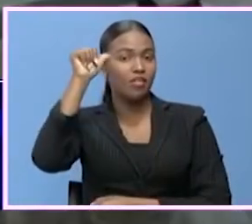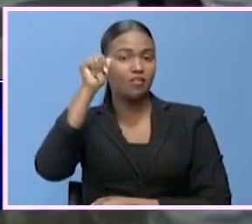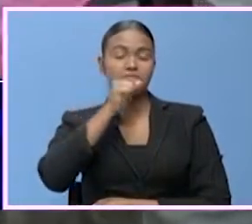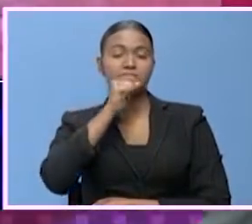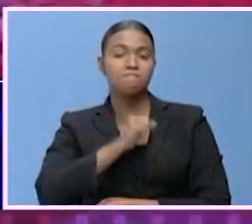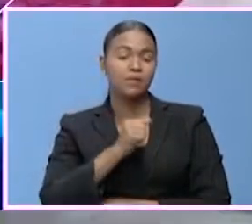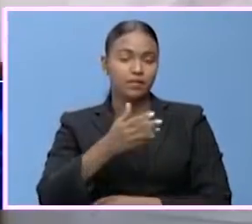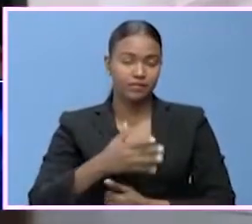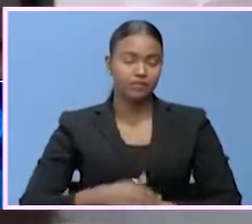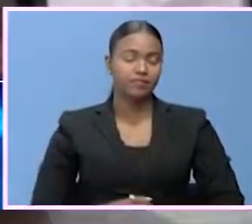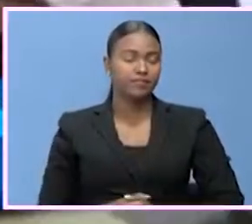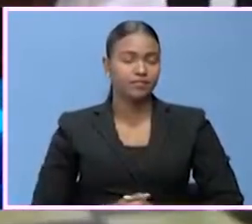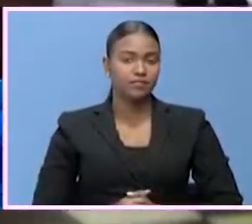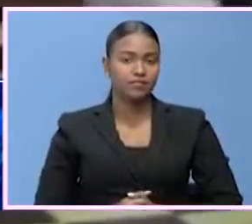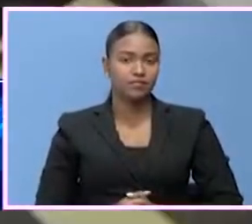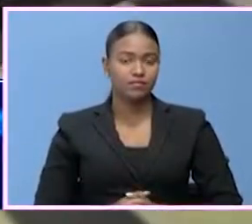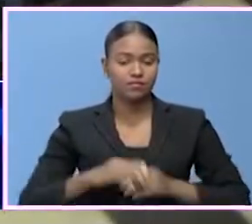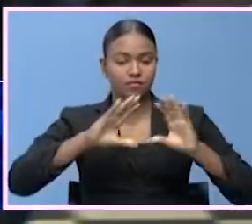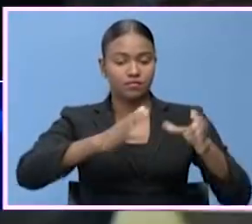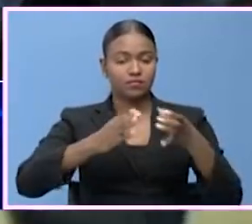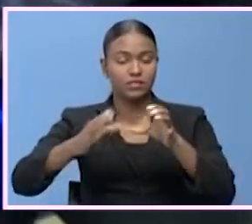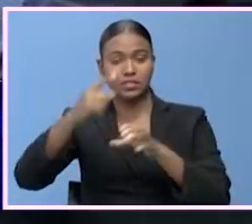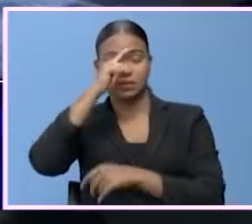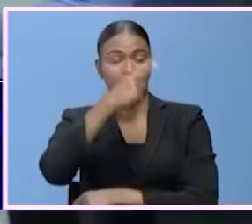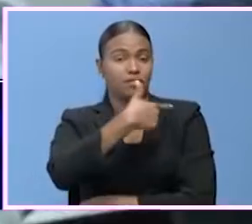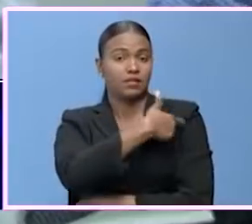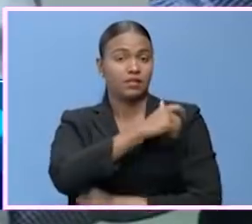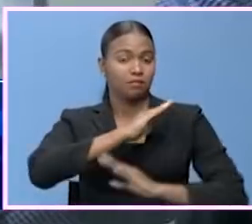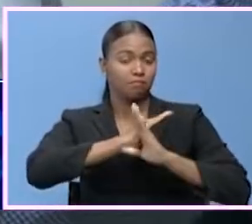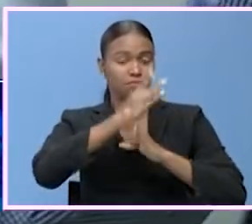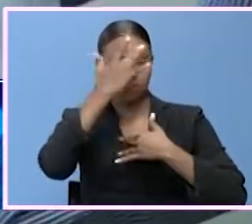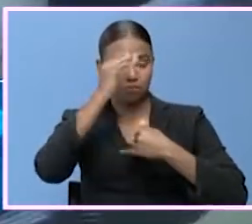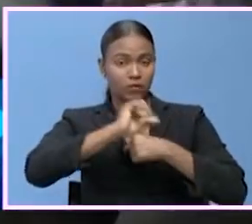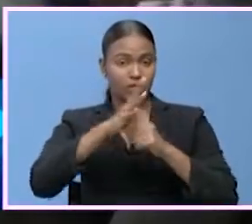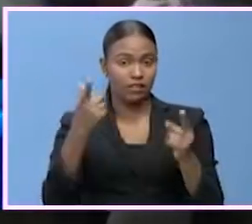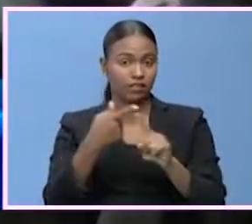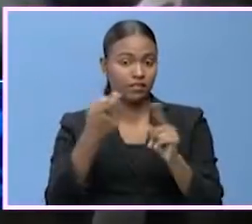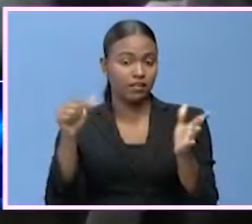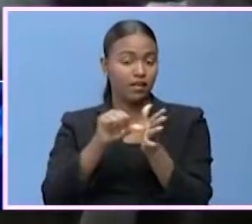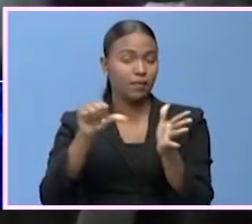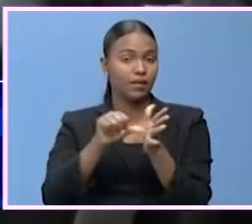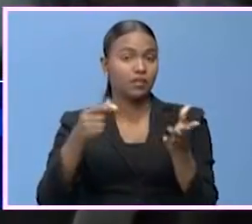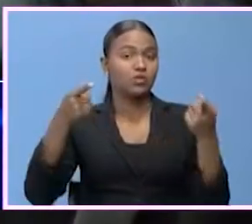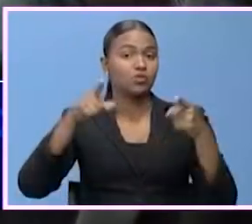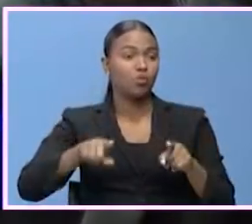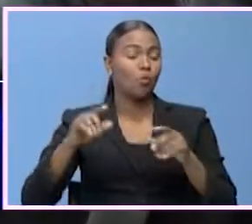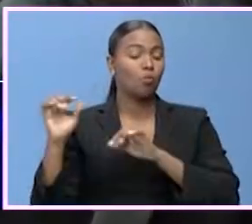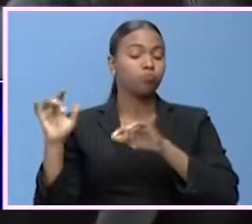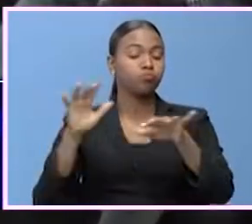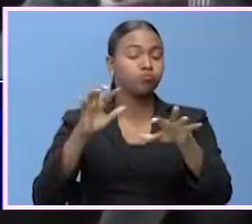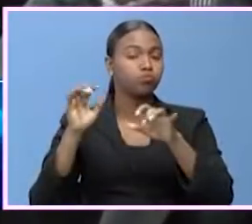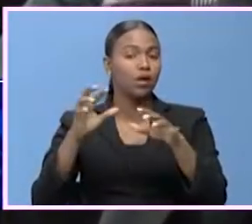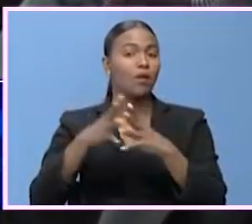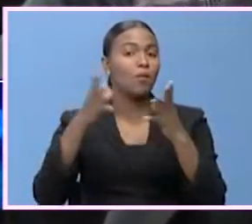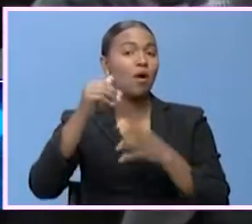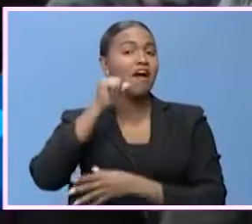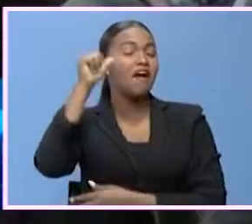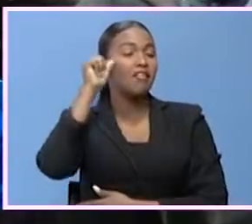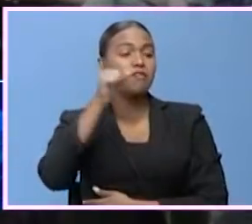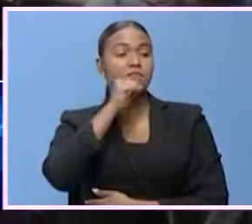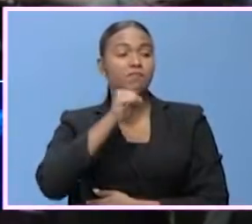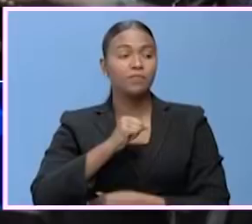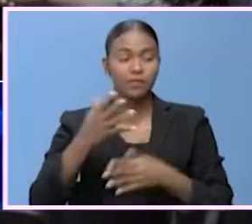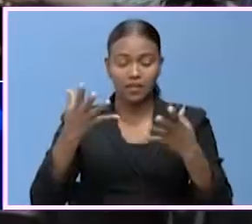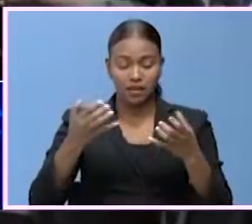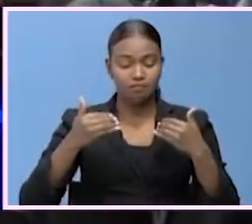mayores. Centros de vacunación contra el COVID de la capital registran gran afluencia de adultos mayores